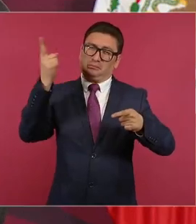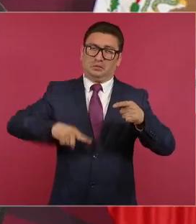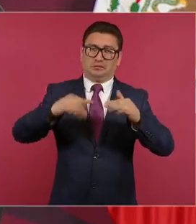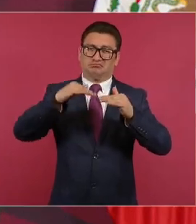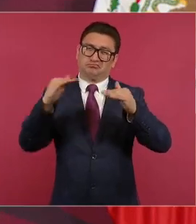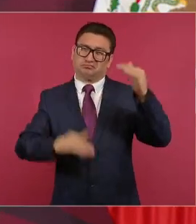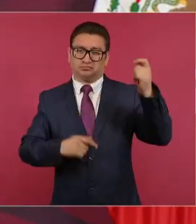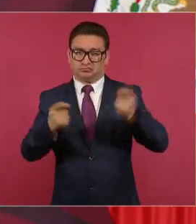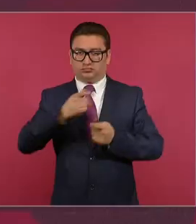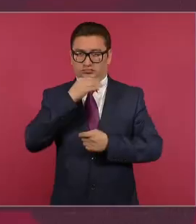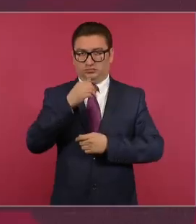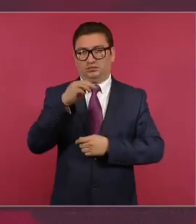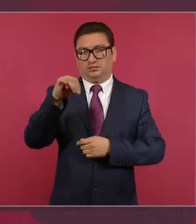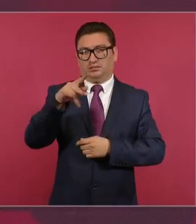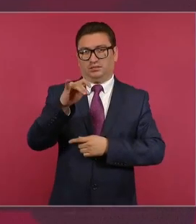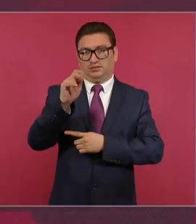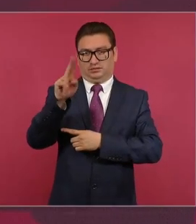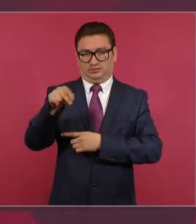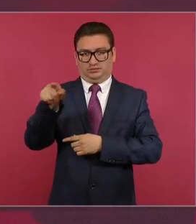Martí.